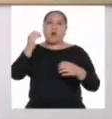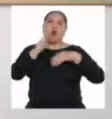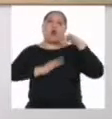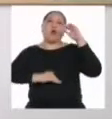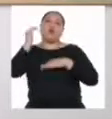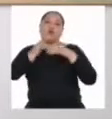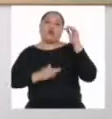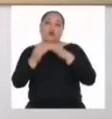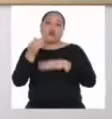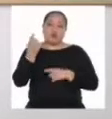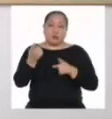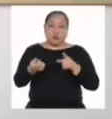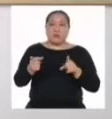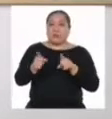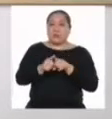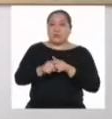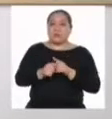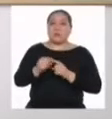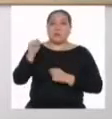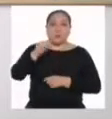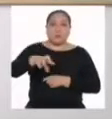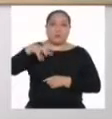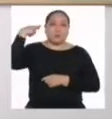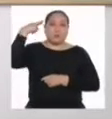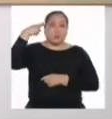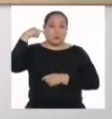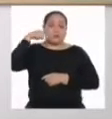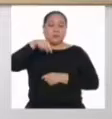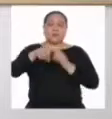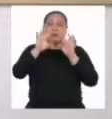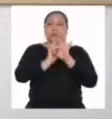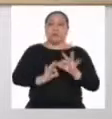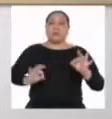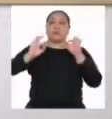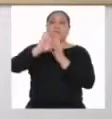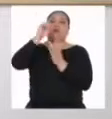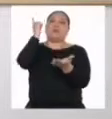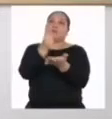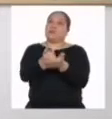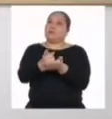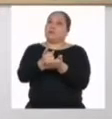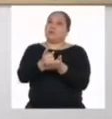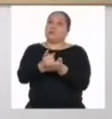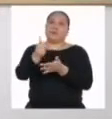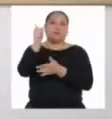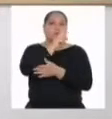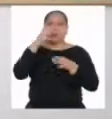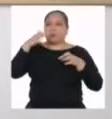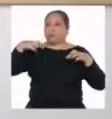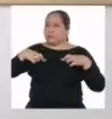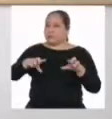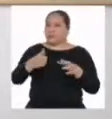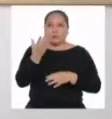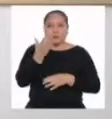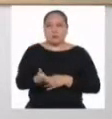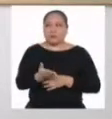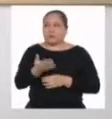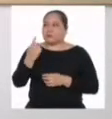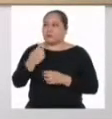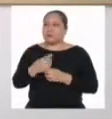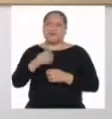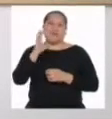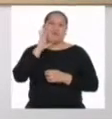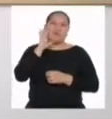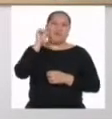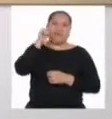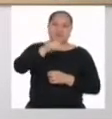construcciones inmobiliarias. Por eso es importante denunciar y no permitir que ese tipo de